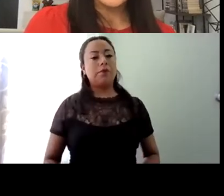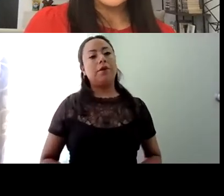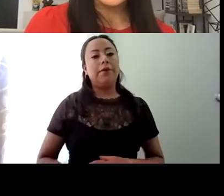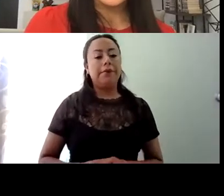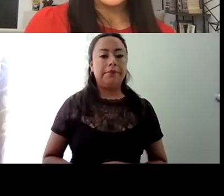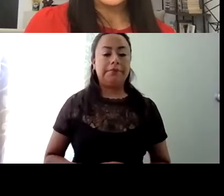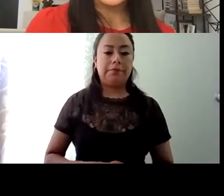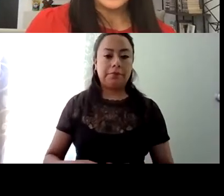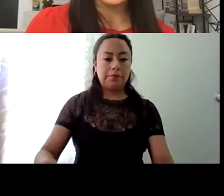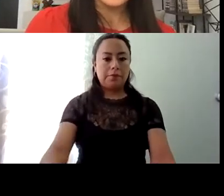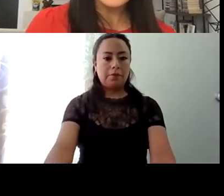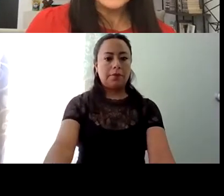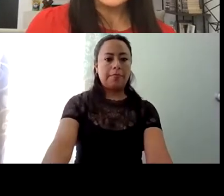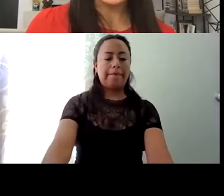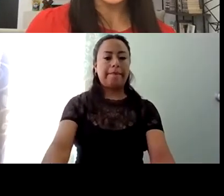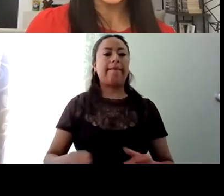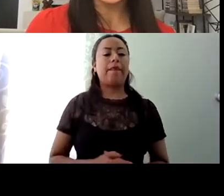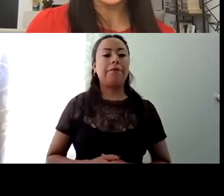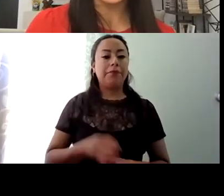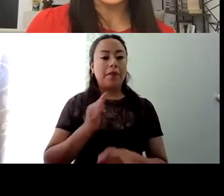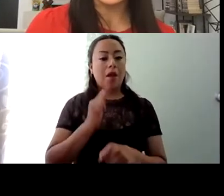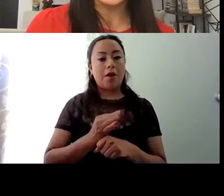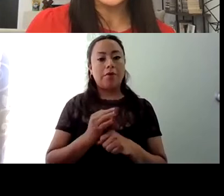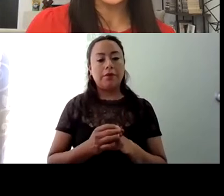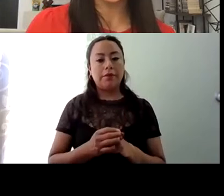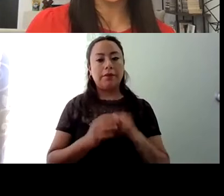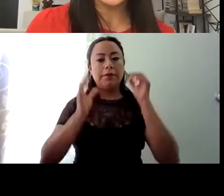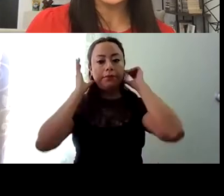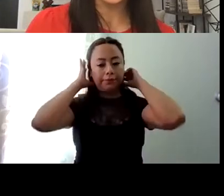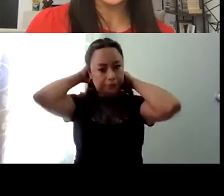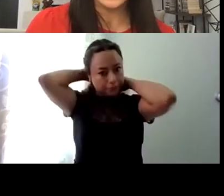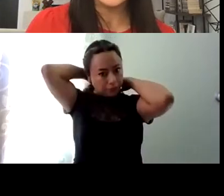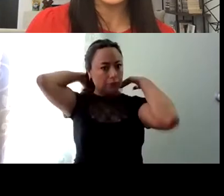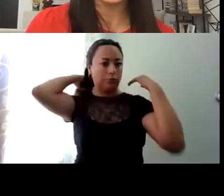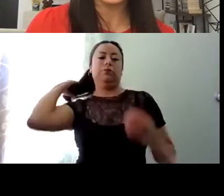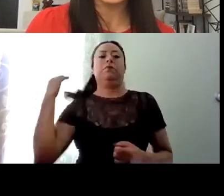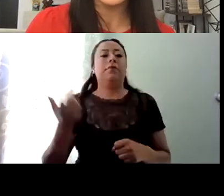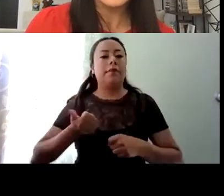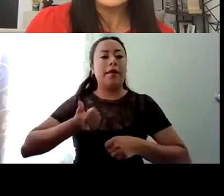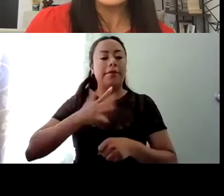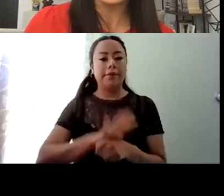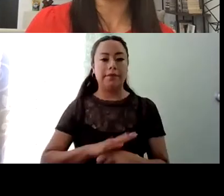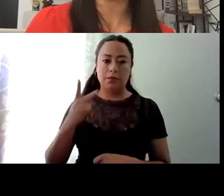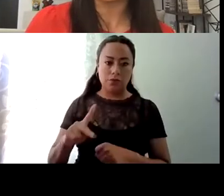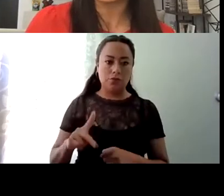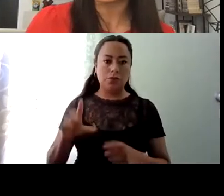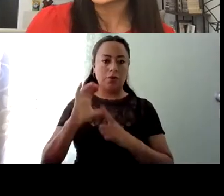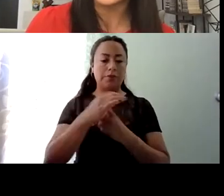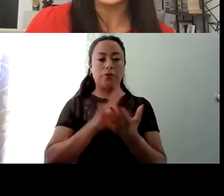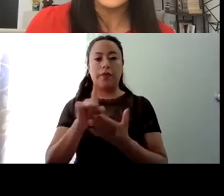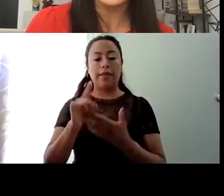Bueno, la actual administración de la Comisión de Derechos Humanos ha tenido como una